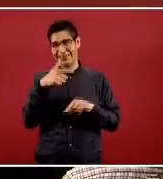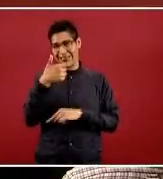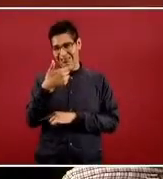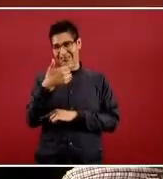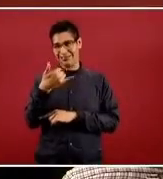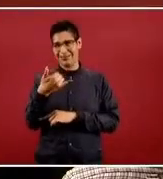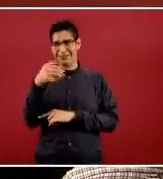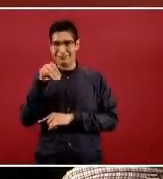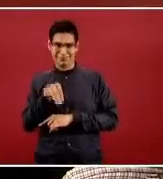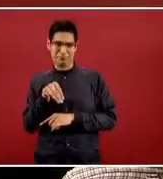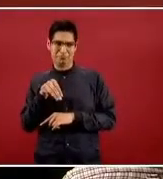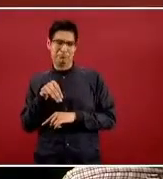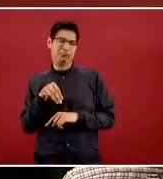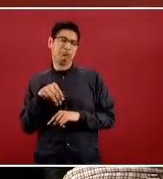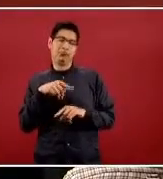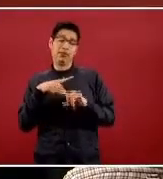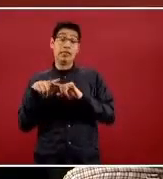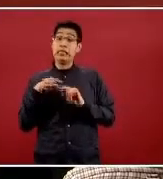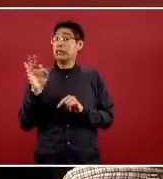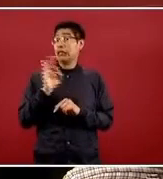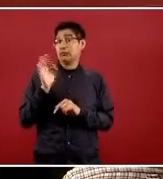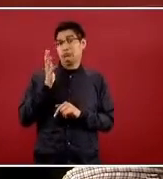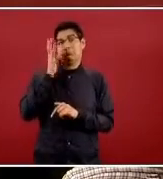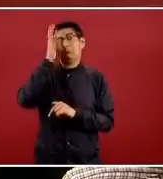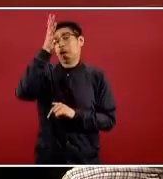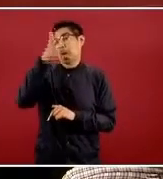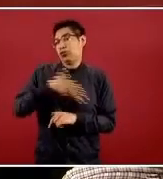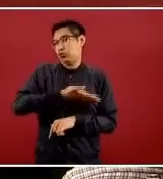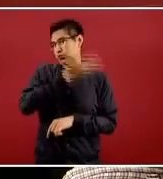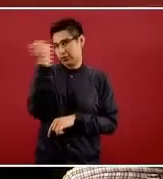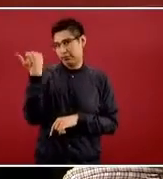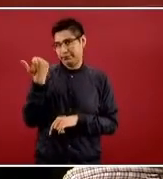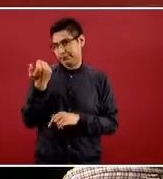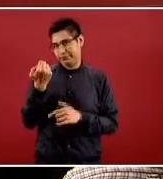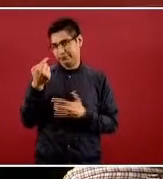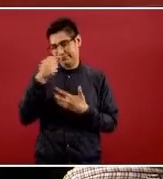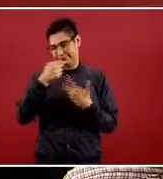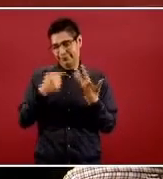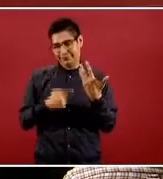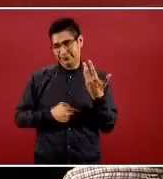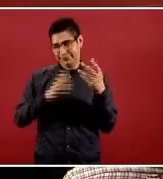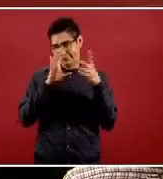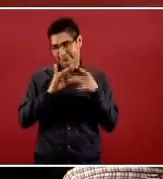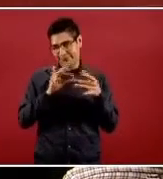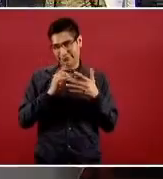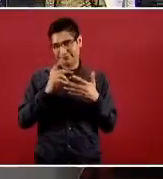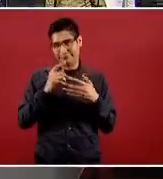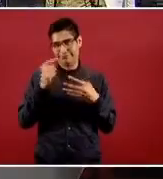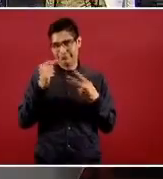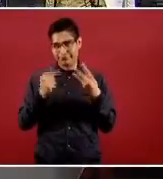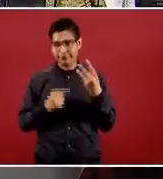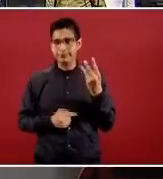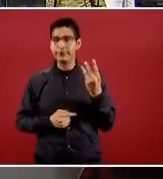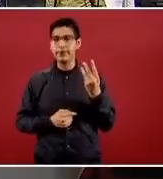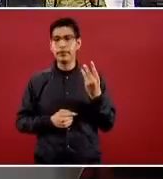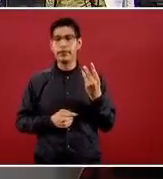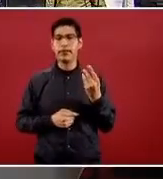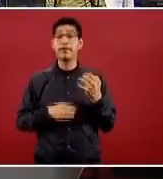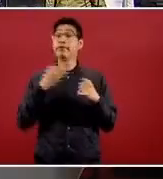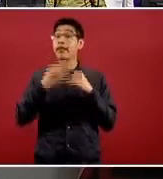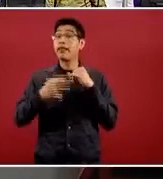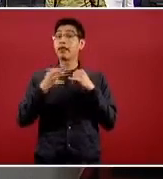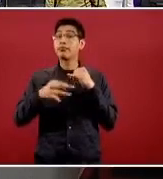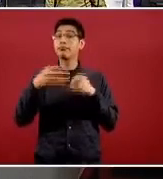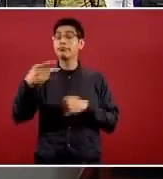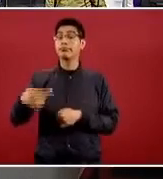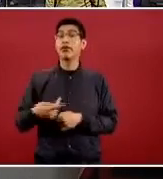situación más intensiva de la demanda. Entonces, esos son en términos generales los planes. ¿Podría rápido? Vamos a dar la última palabra